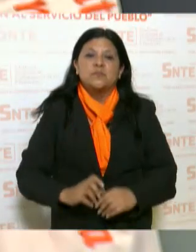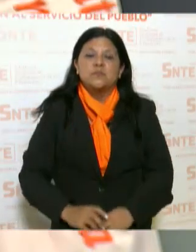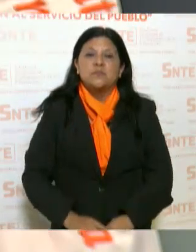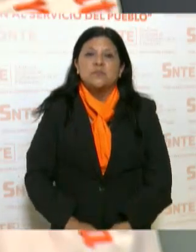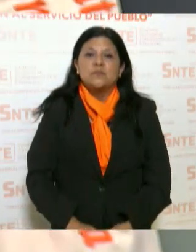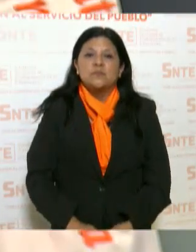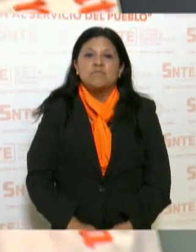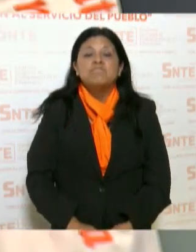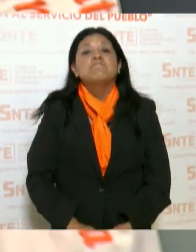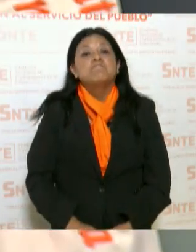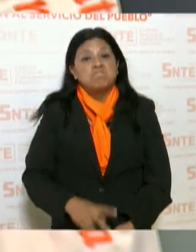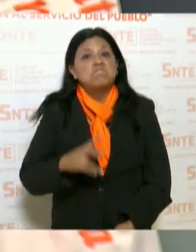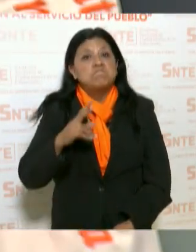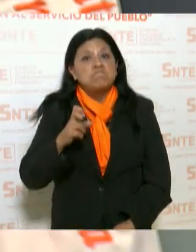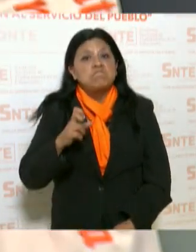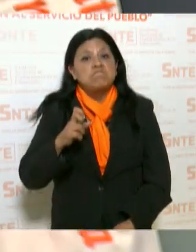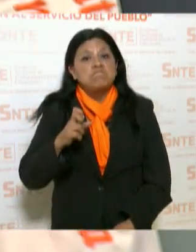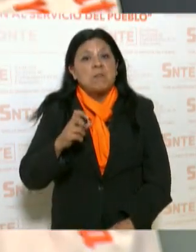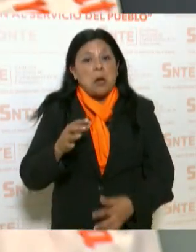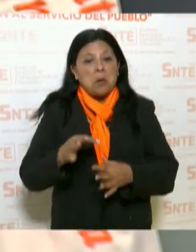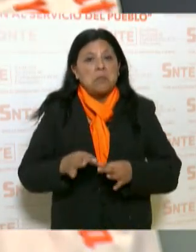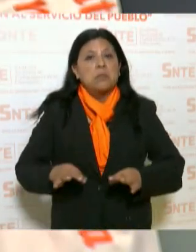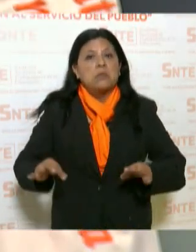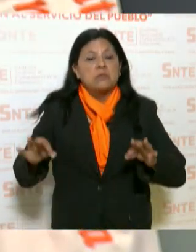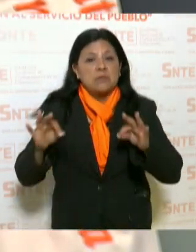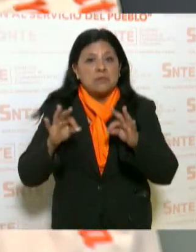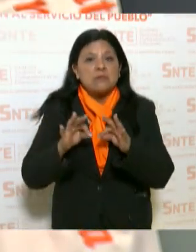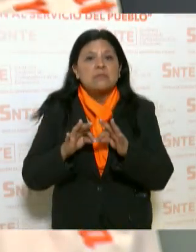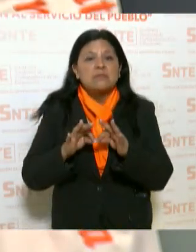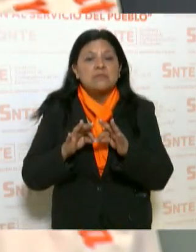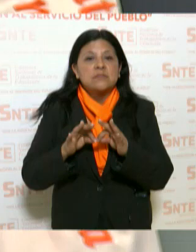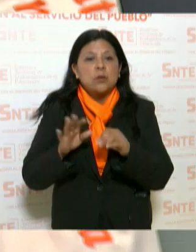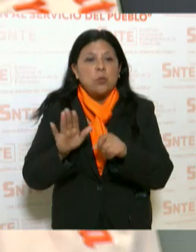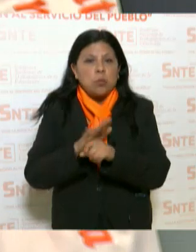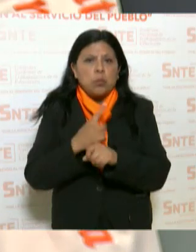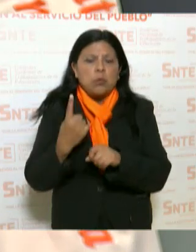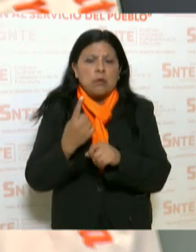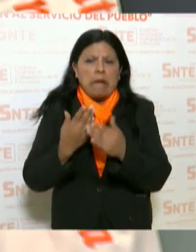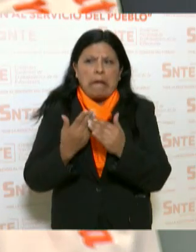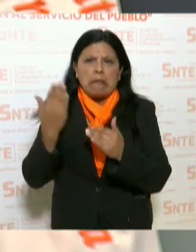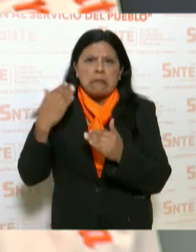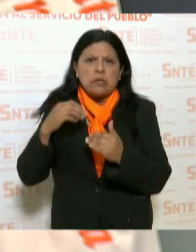Fue un avance, porque en la dictadura